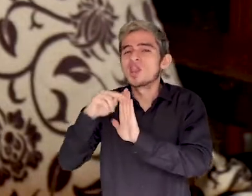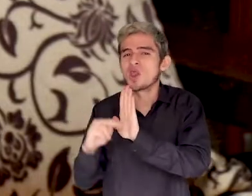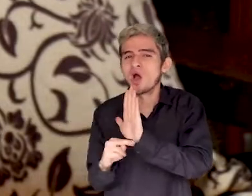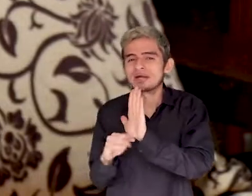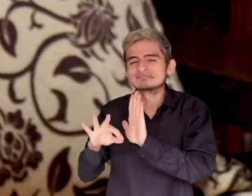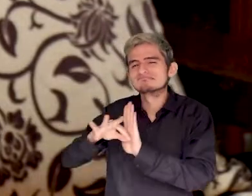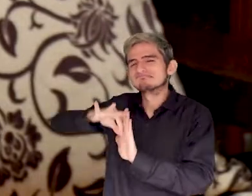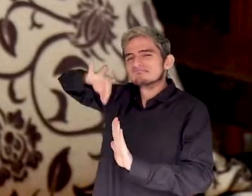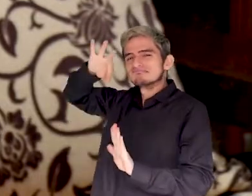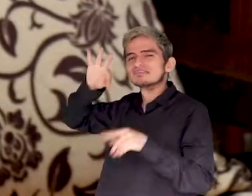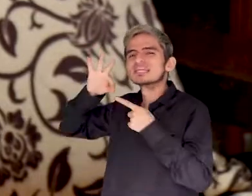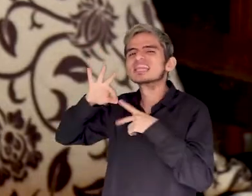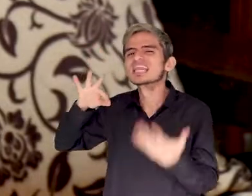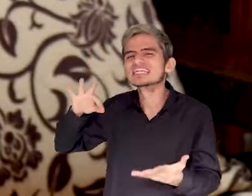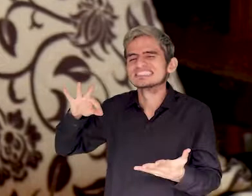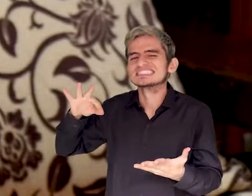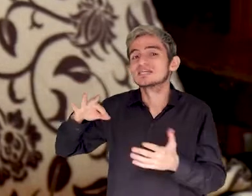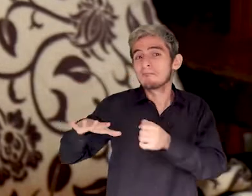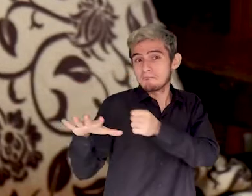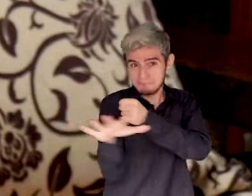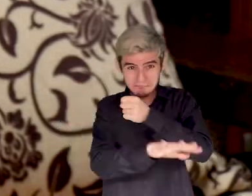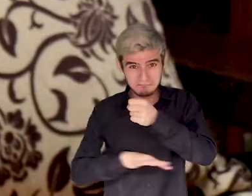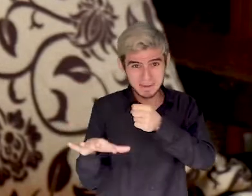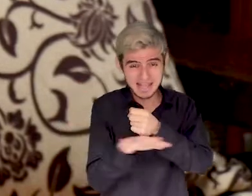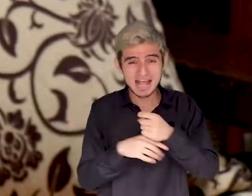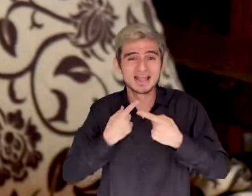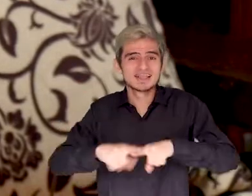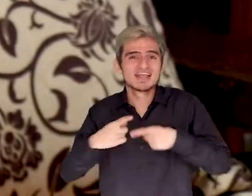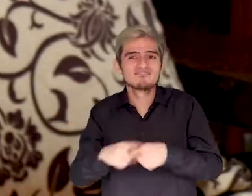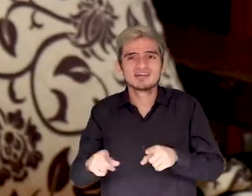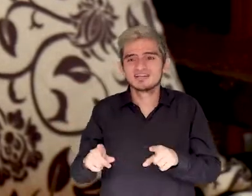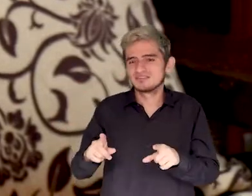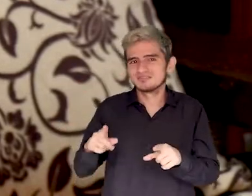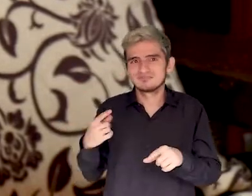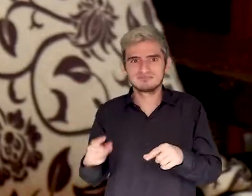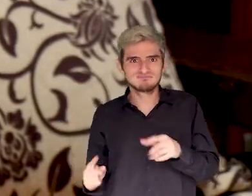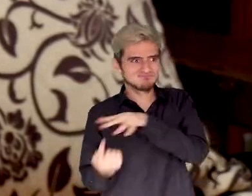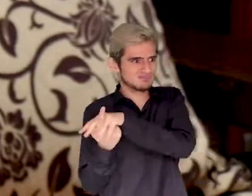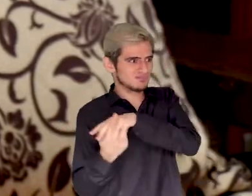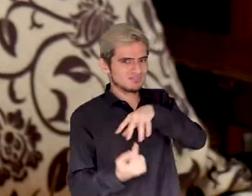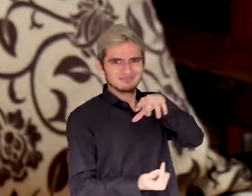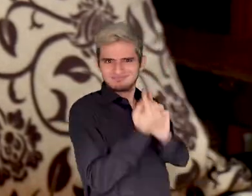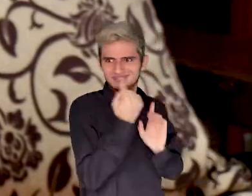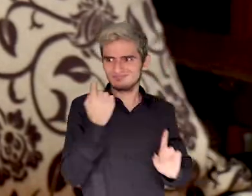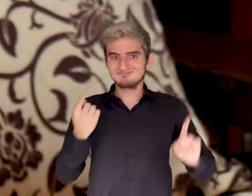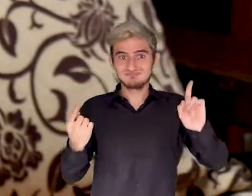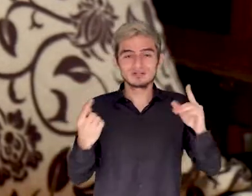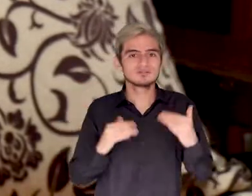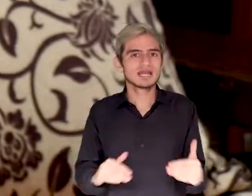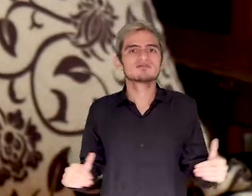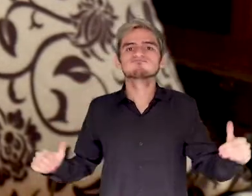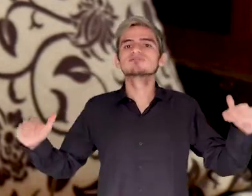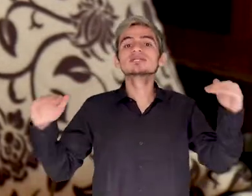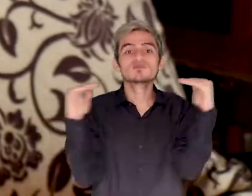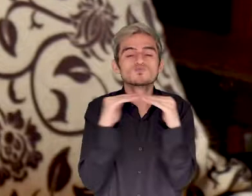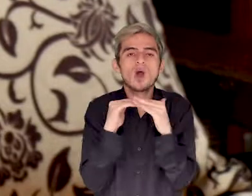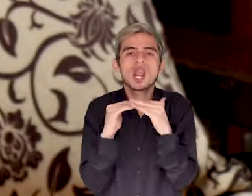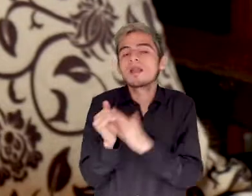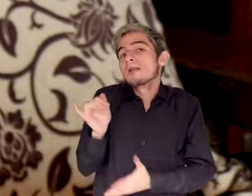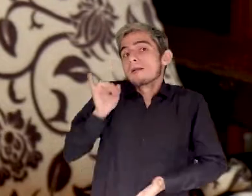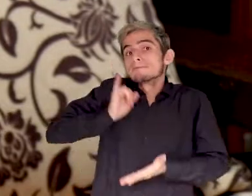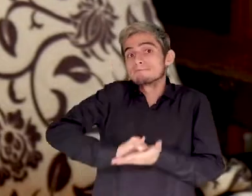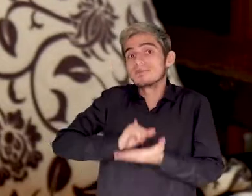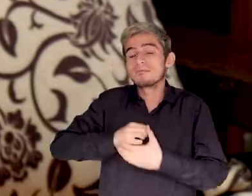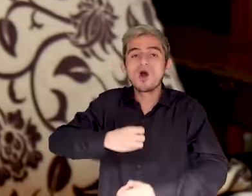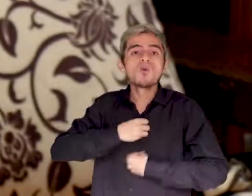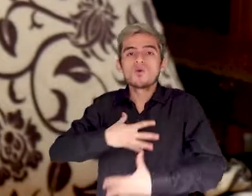toca establecer una política preferencial basada en la diferencia que permita que esa